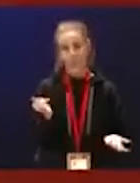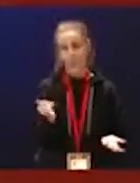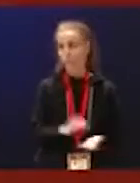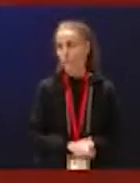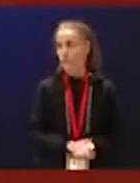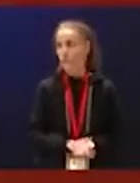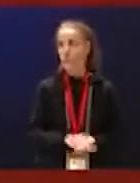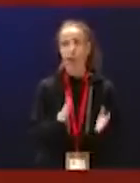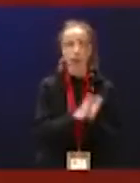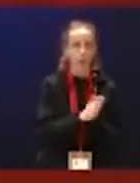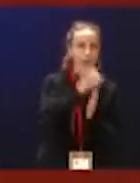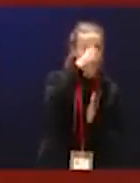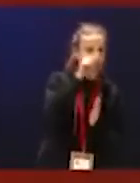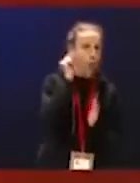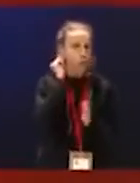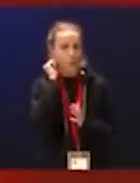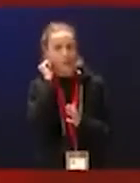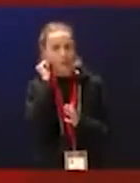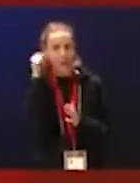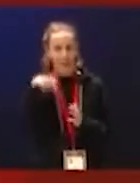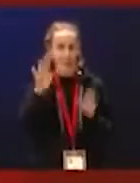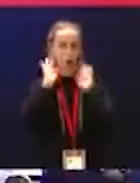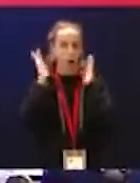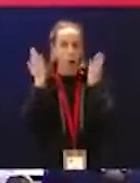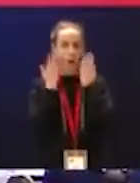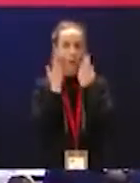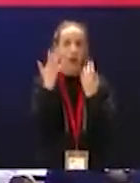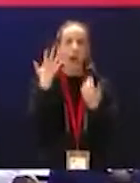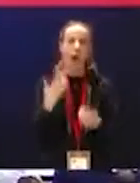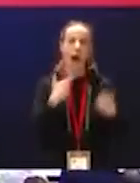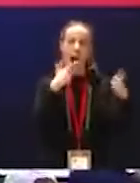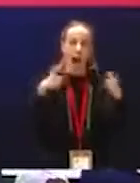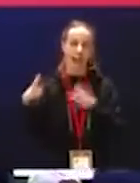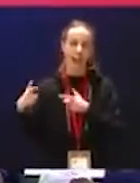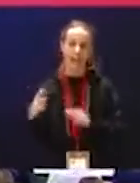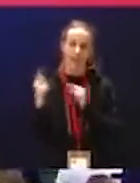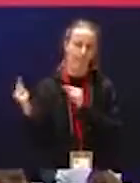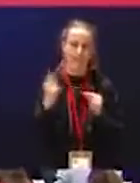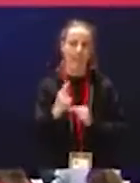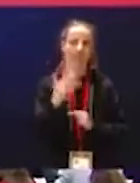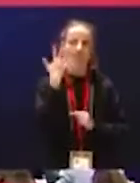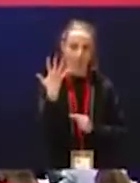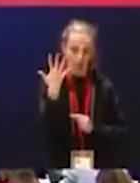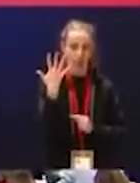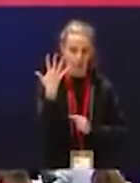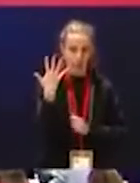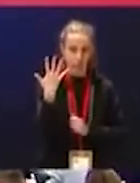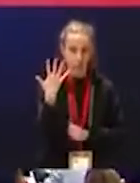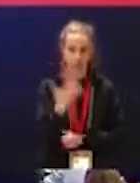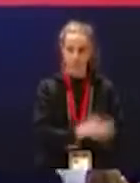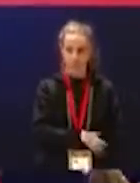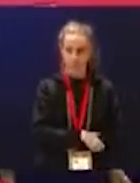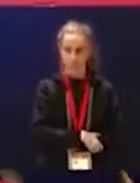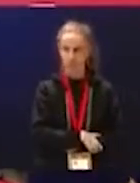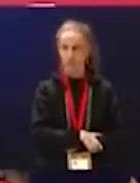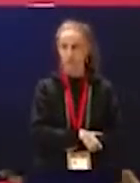Mirad, compañeros y compañeras, las cinco áreas de debate que articulan este Congreso y que salieron, además de debates que tuvimos en distintos